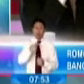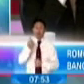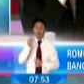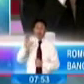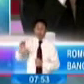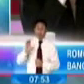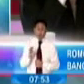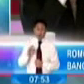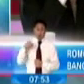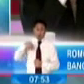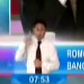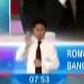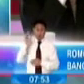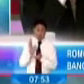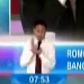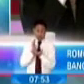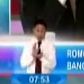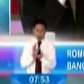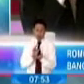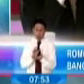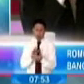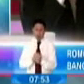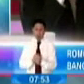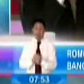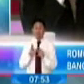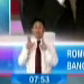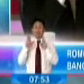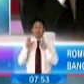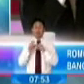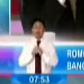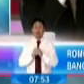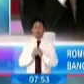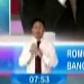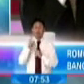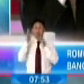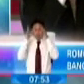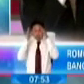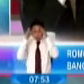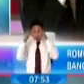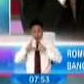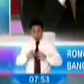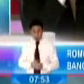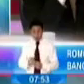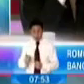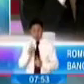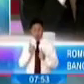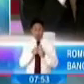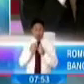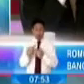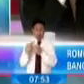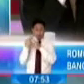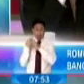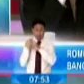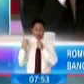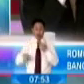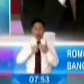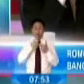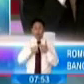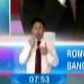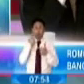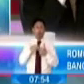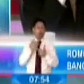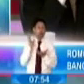ingresos que va a necesitar el IES, no solamente en lo que tiene que ver la atención de salud, que es una de las funciones que realiza, sino también que el IES tiene,